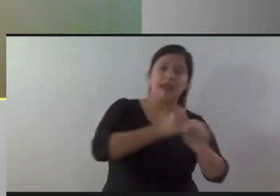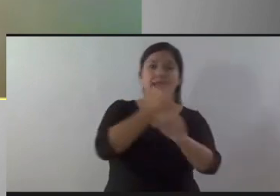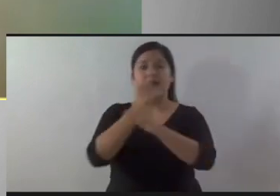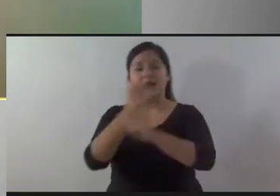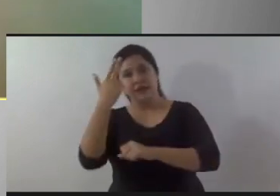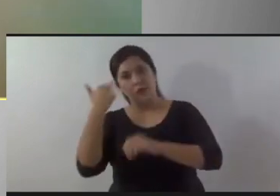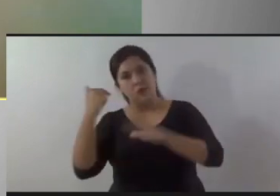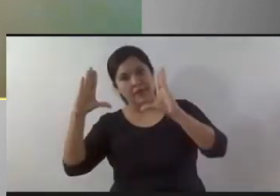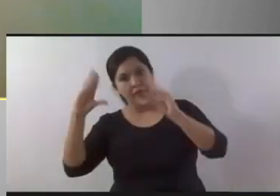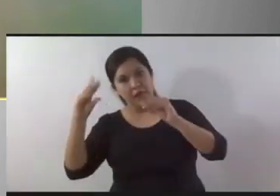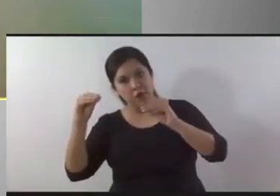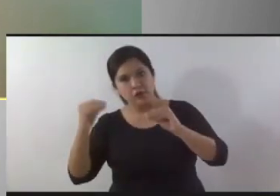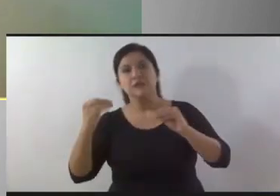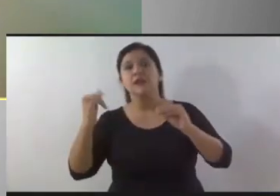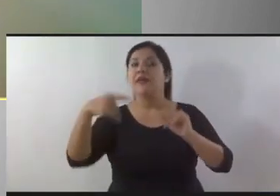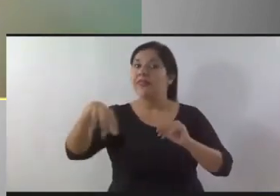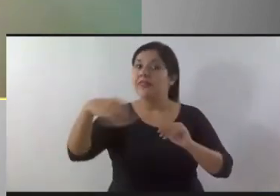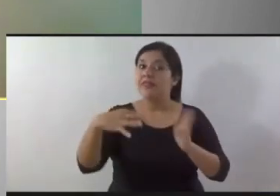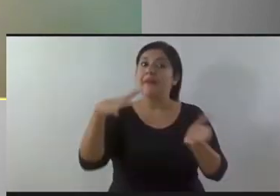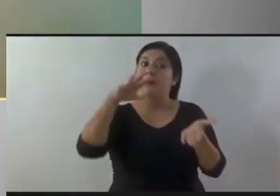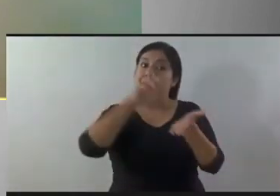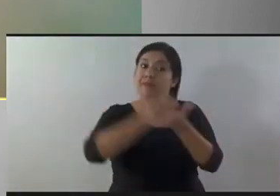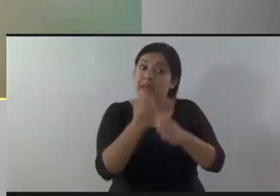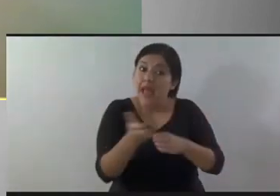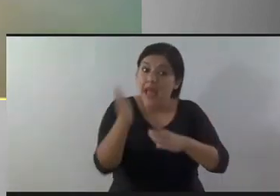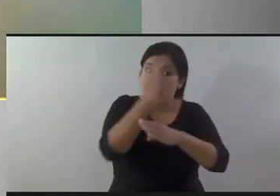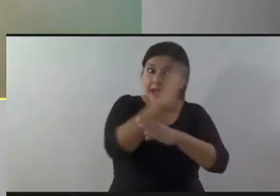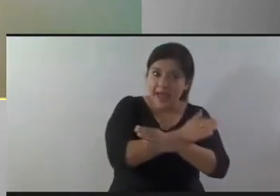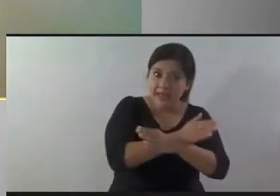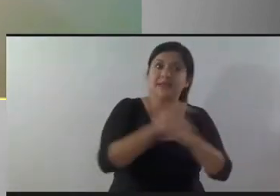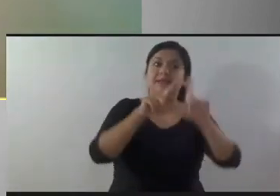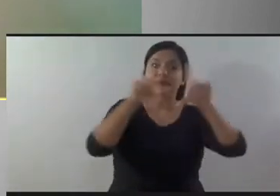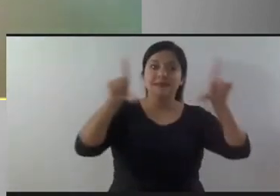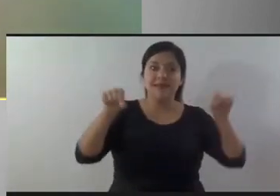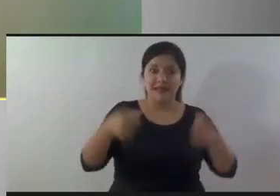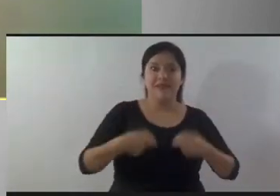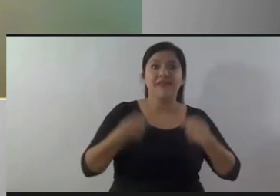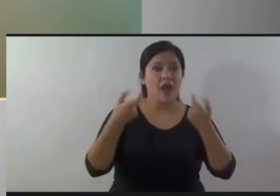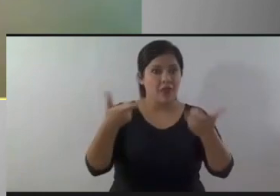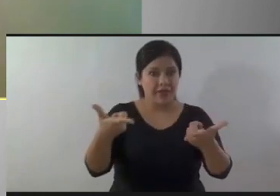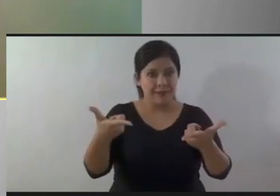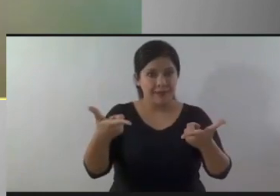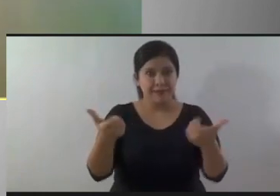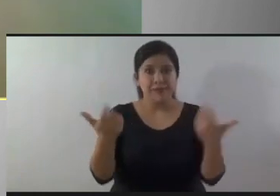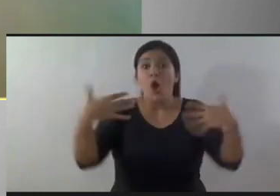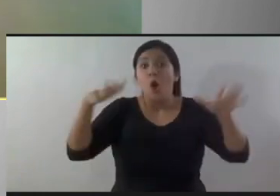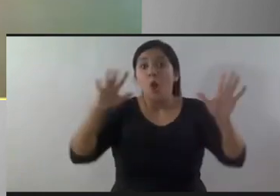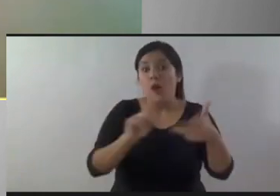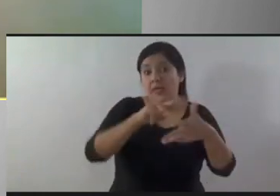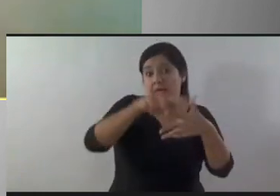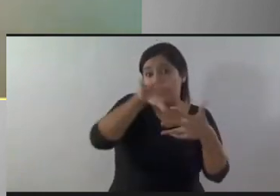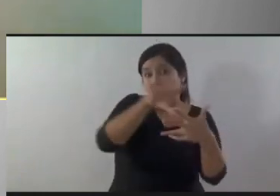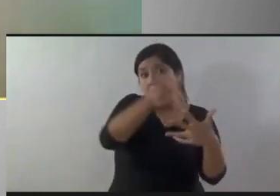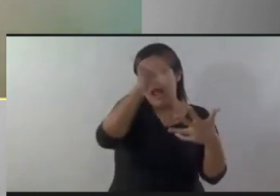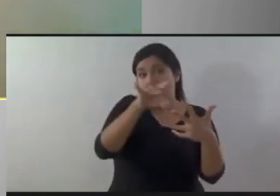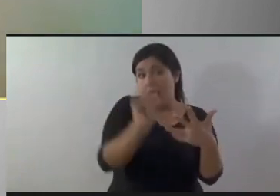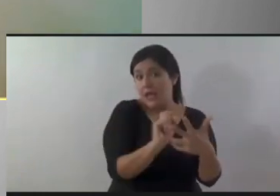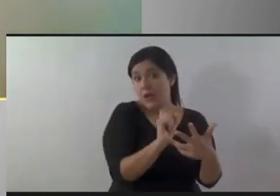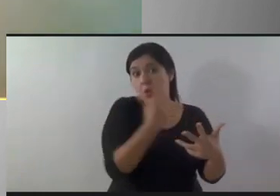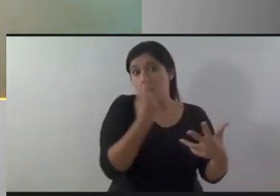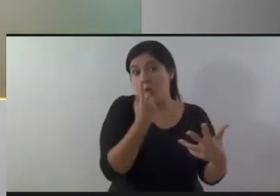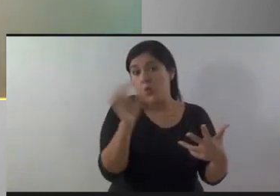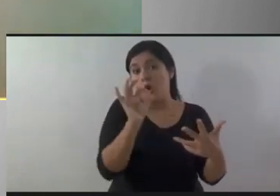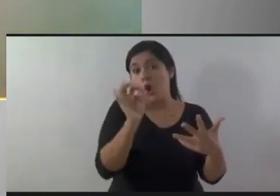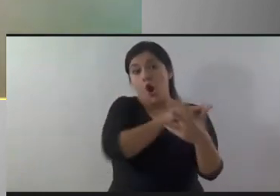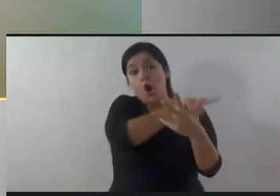de asistencia, previa inscripción. Y se puede asistir a encuentros individuales o cursar el seminario completo.